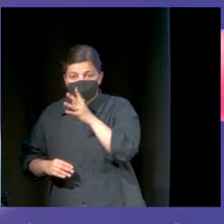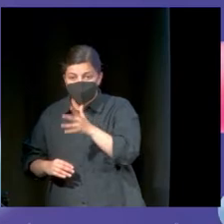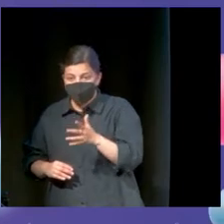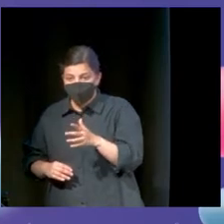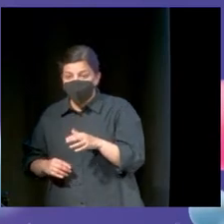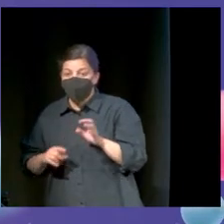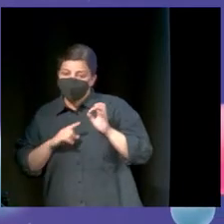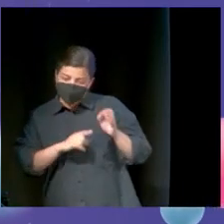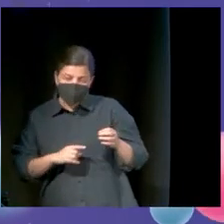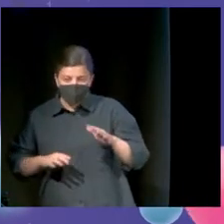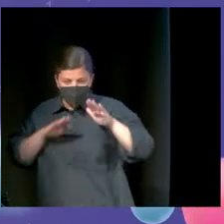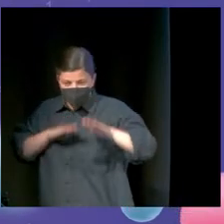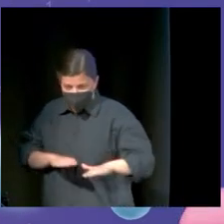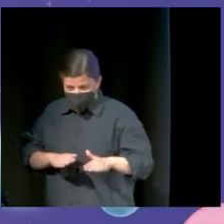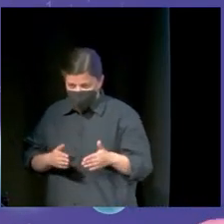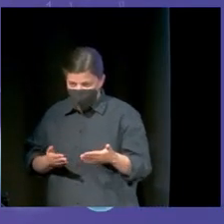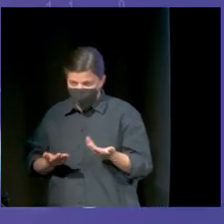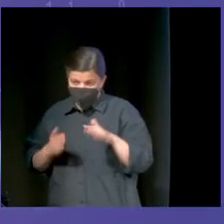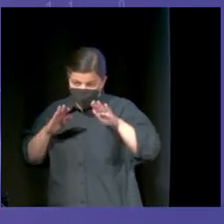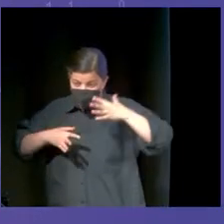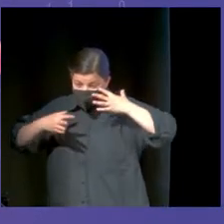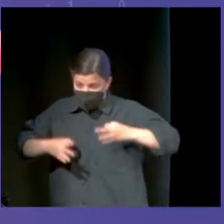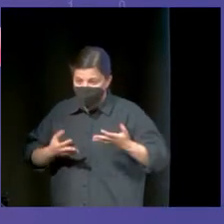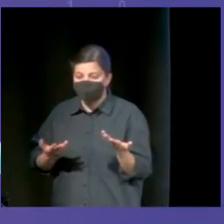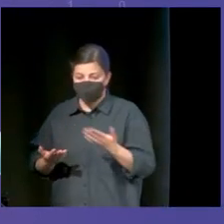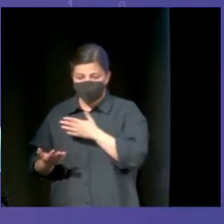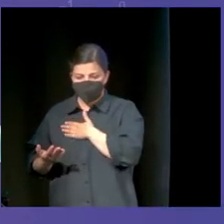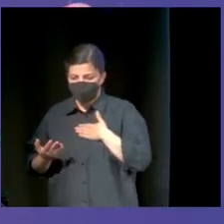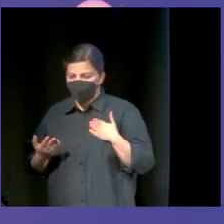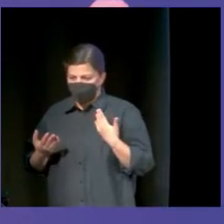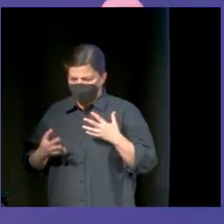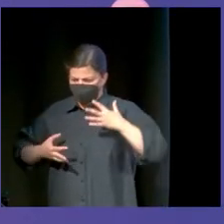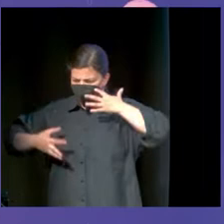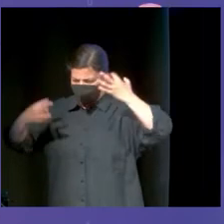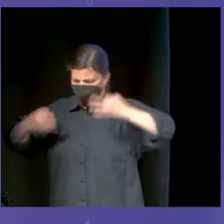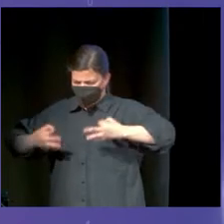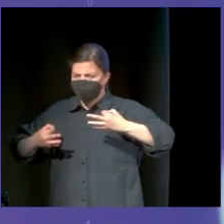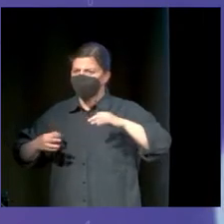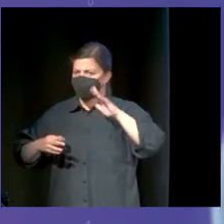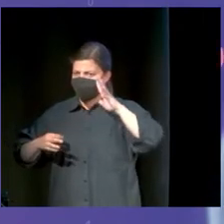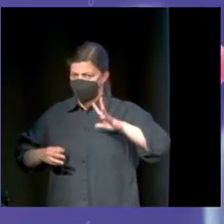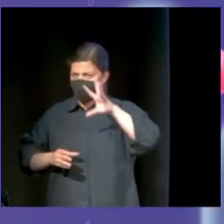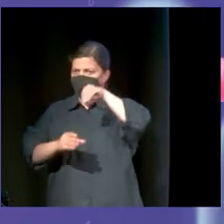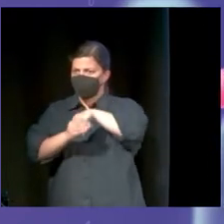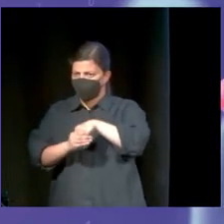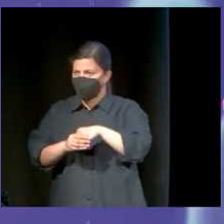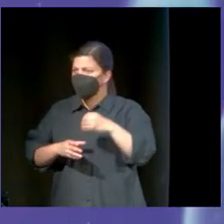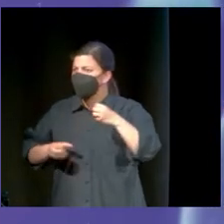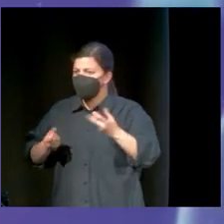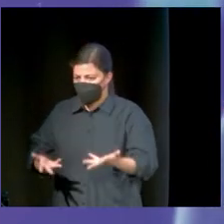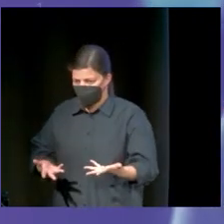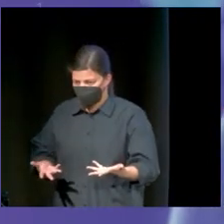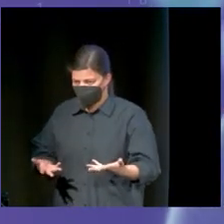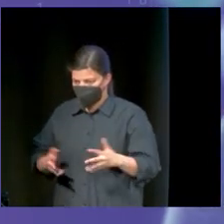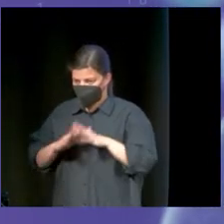es el de la fidelidad la fidelidad es como de inmersivo es ese mundo en el que estamos si es